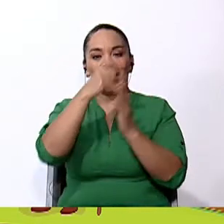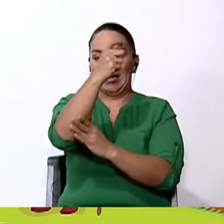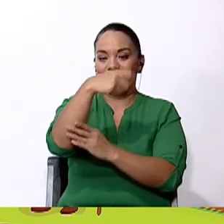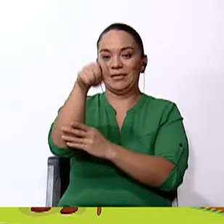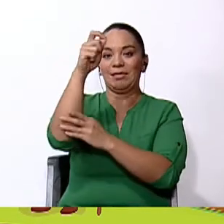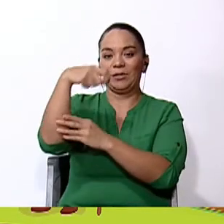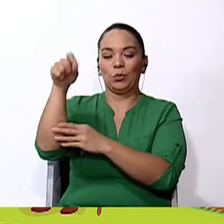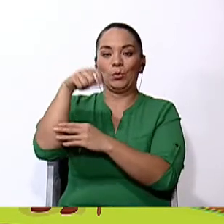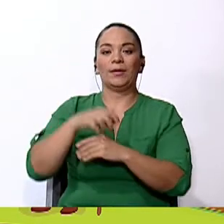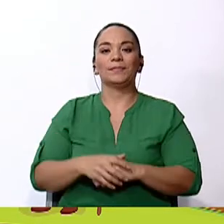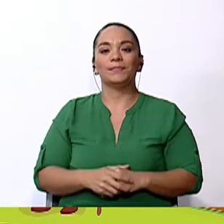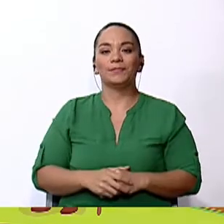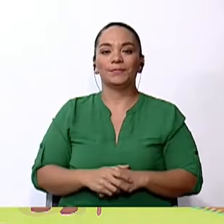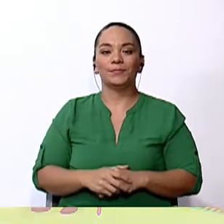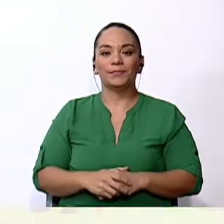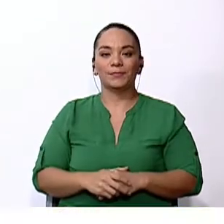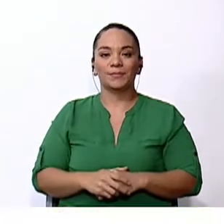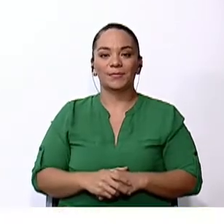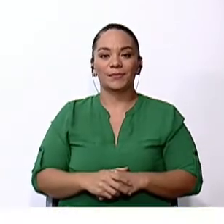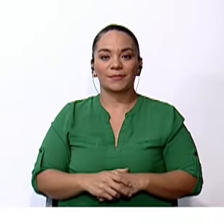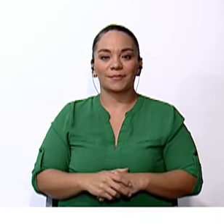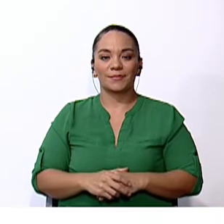cursiva.